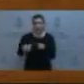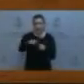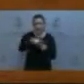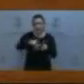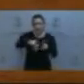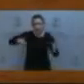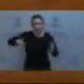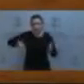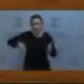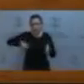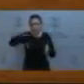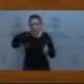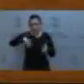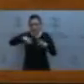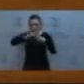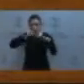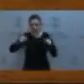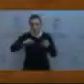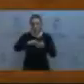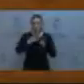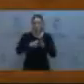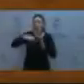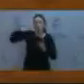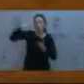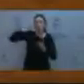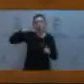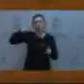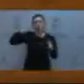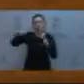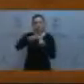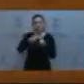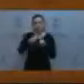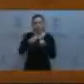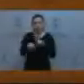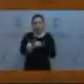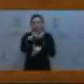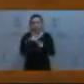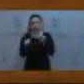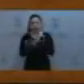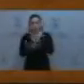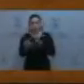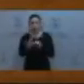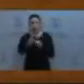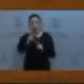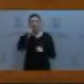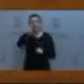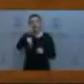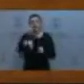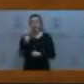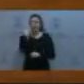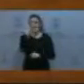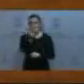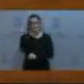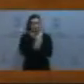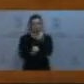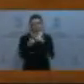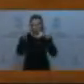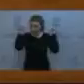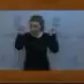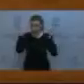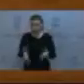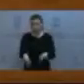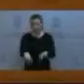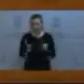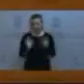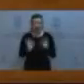región. Un plan que únicamente perseguía un rédito electoral y, por supuesto, sin respaldo económico alguno, como no podía